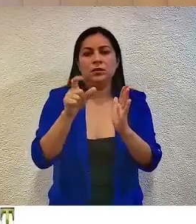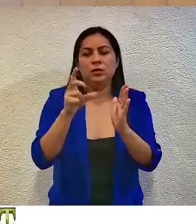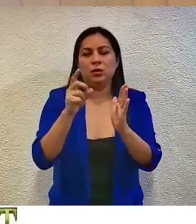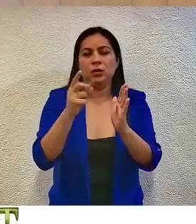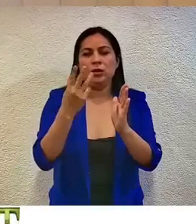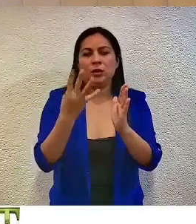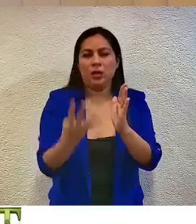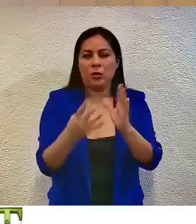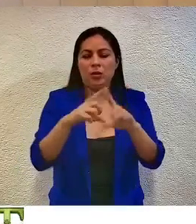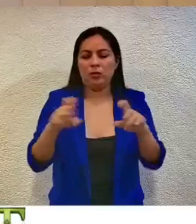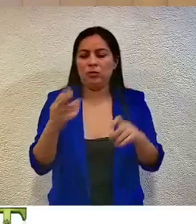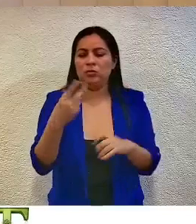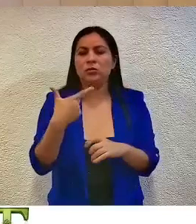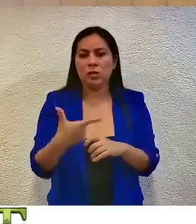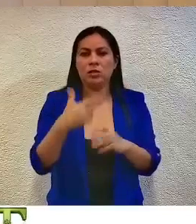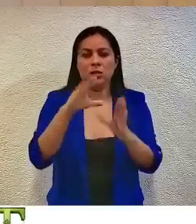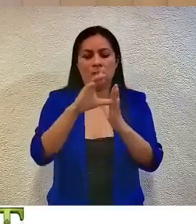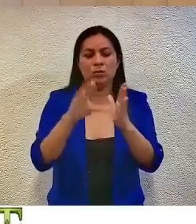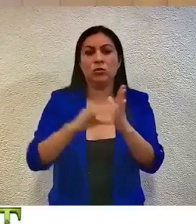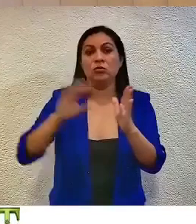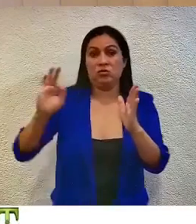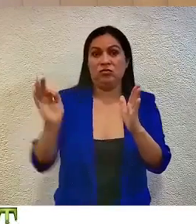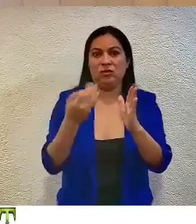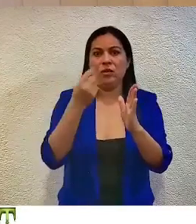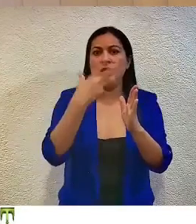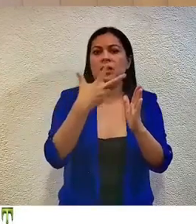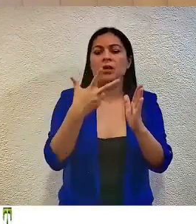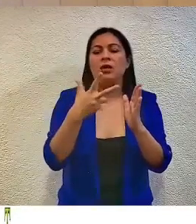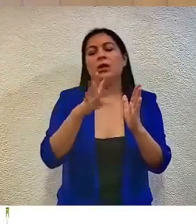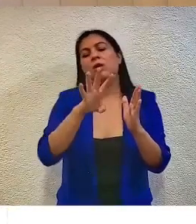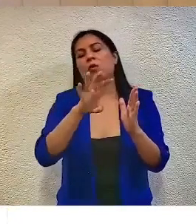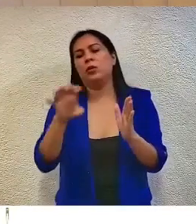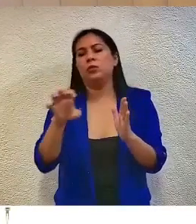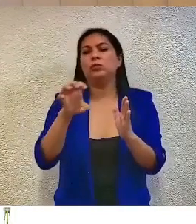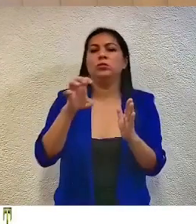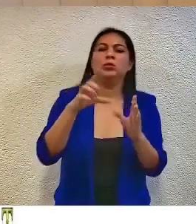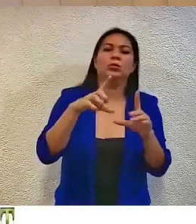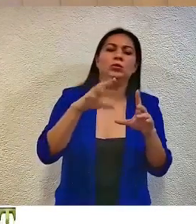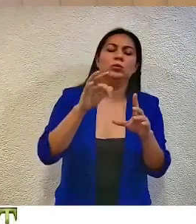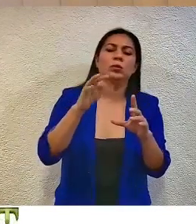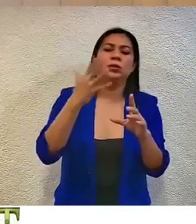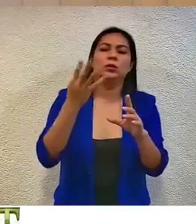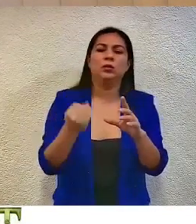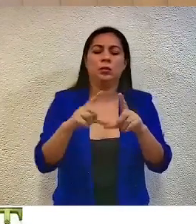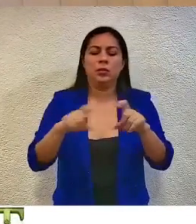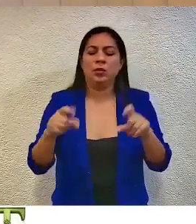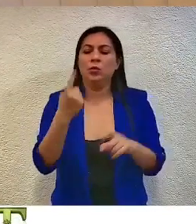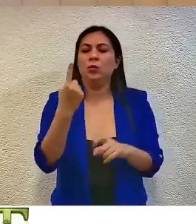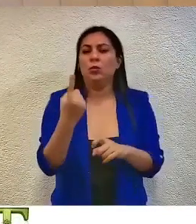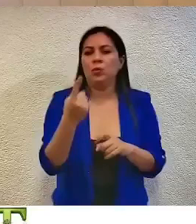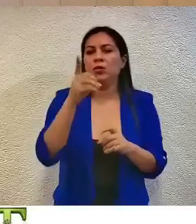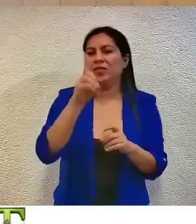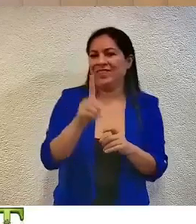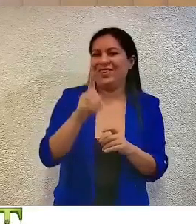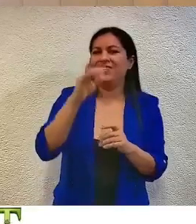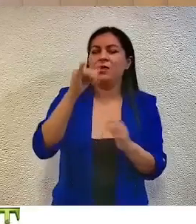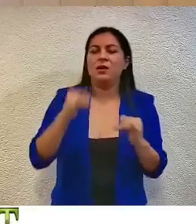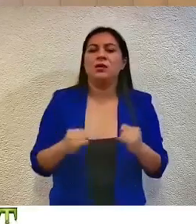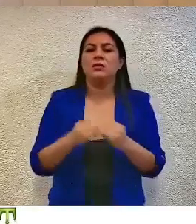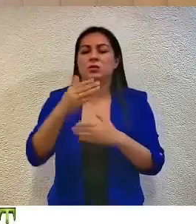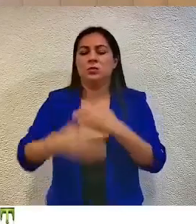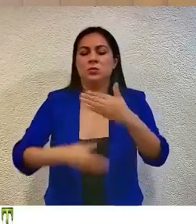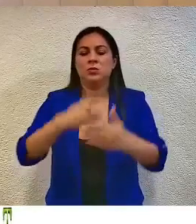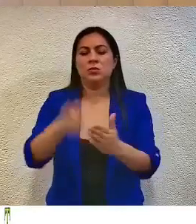134, séptimo párrafo de la Constitución Federal y el 449, primer párrafo, inciso D de la Ley General de Instituciones y